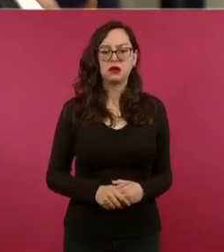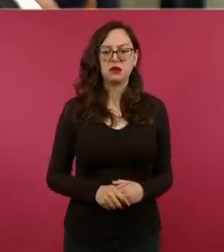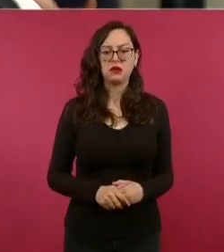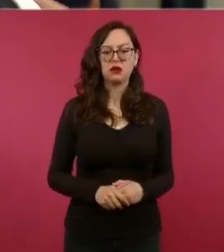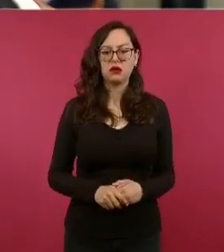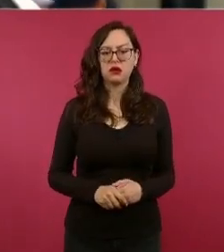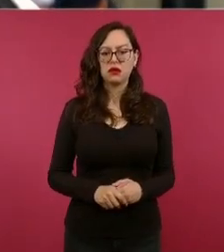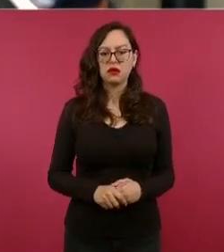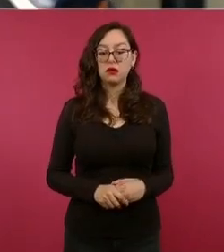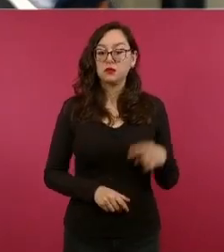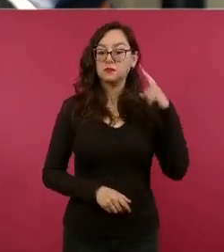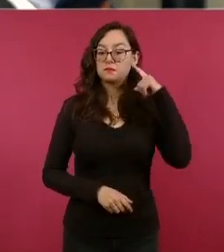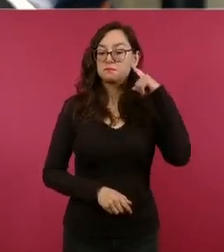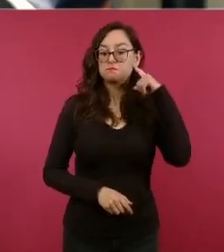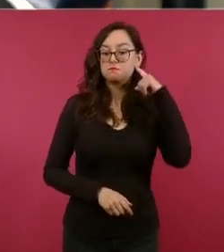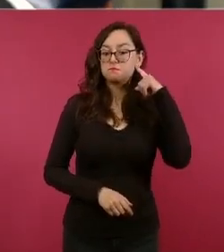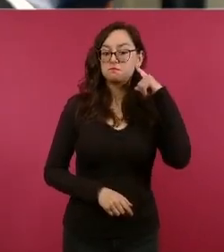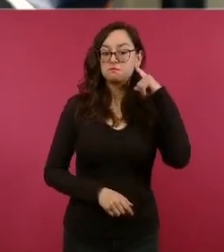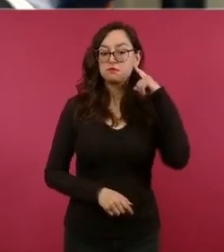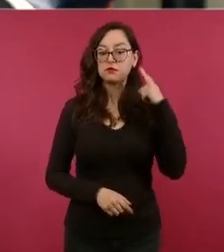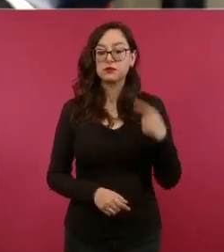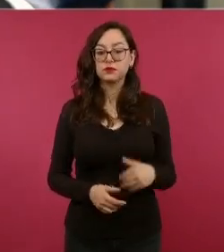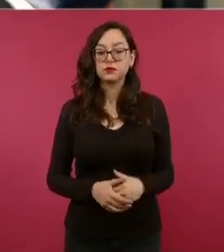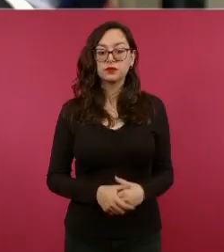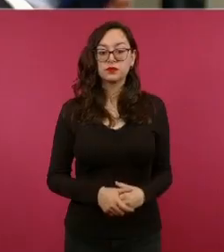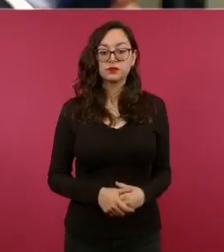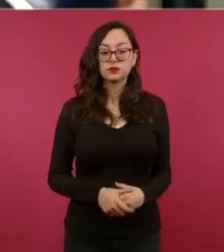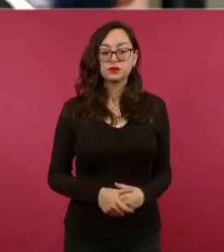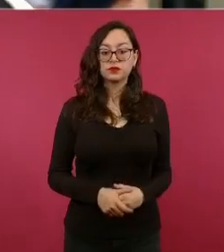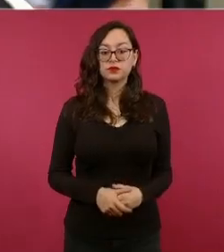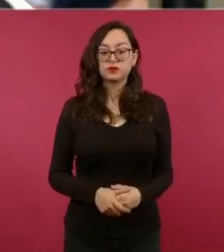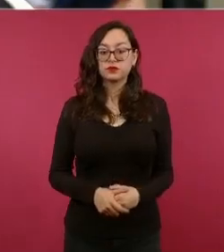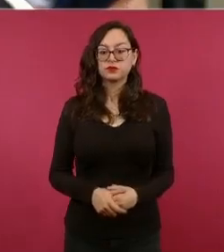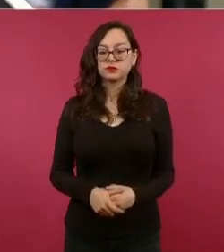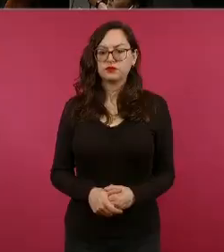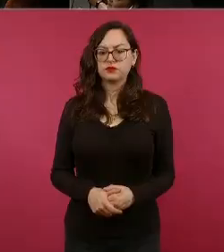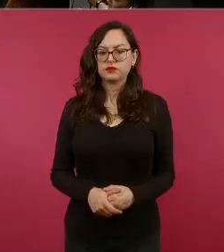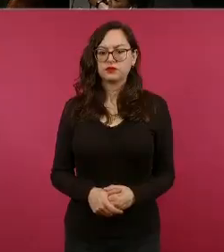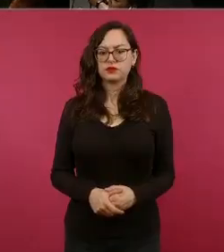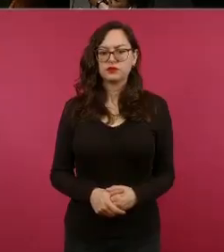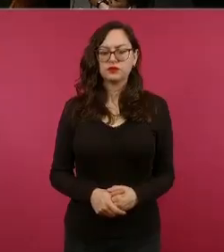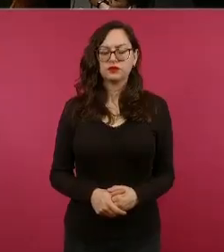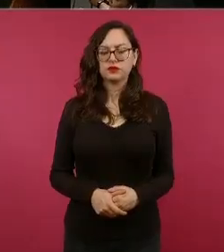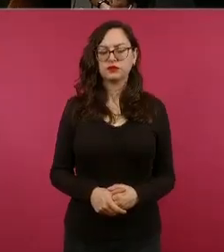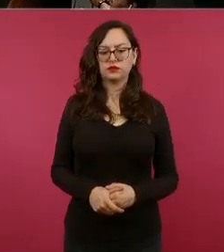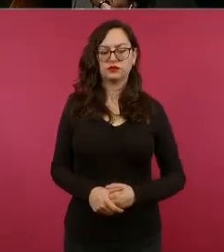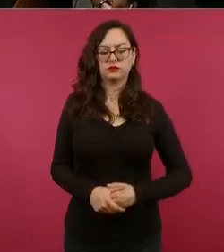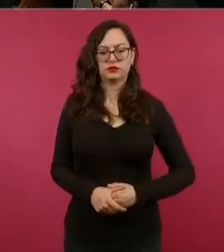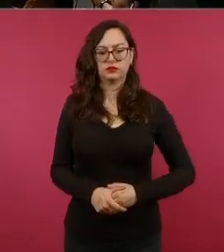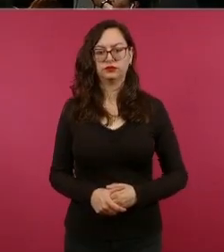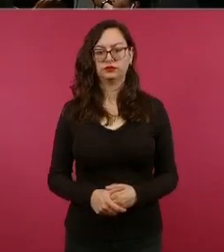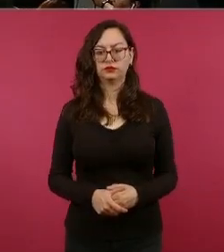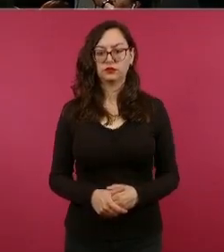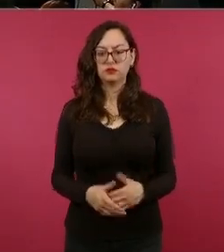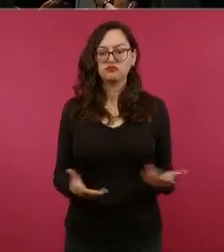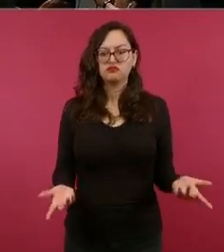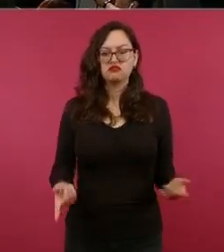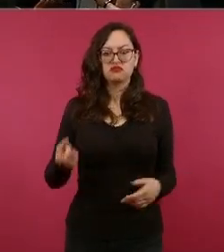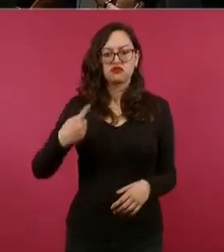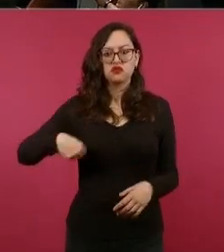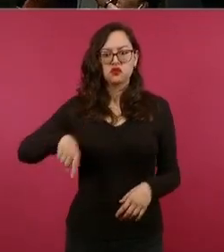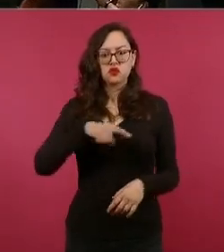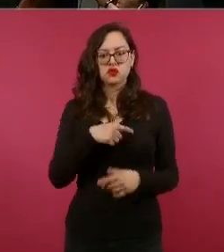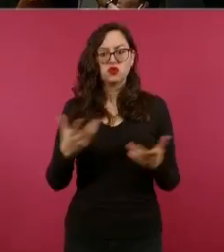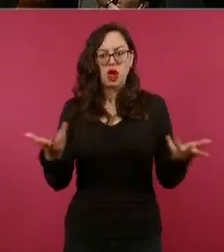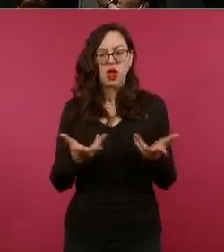está violando la ley, ¿no? Es a reclamo, en ese caso. Ah, pero eso sí lo hacemos. Pero ya eso ya se hace. Sí, pero no